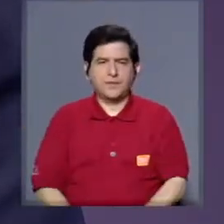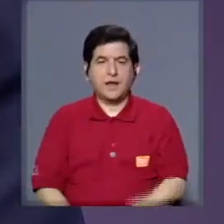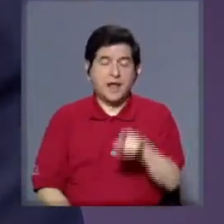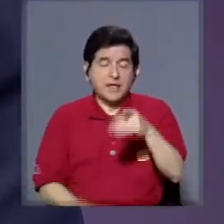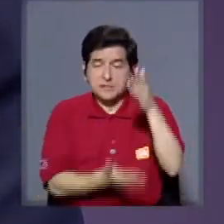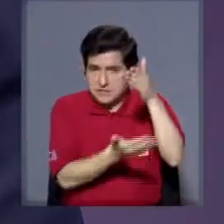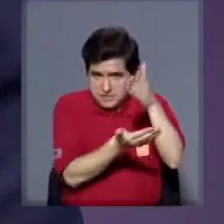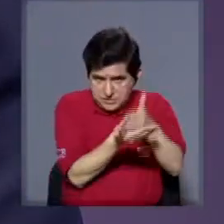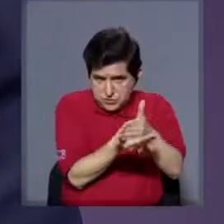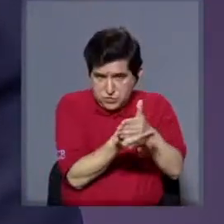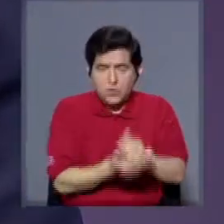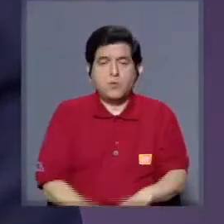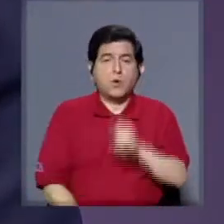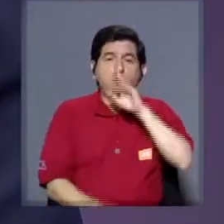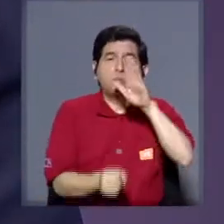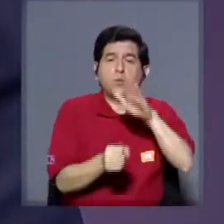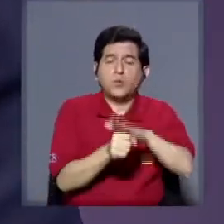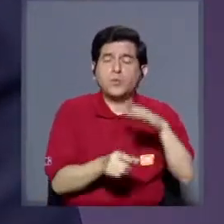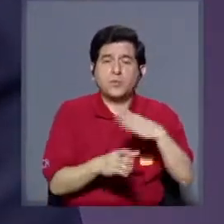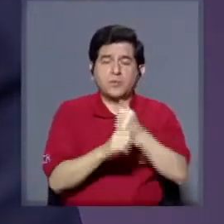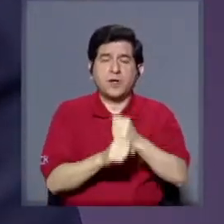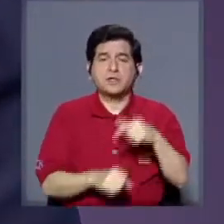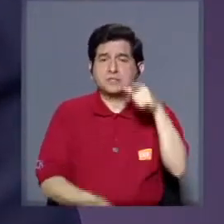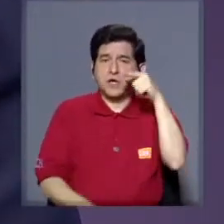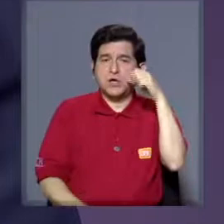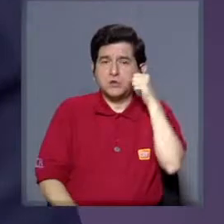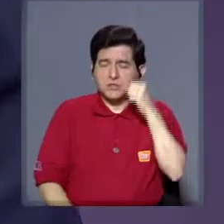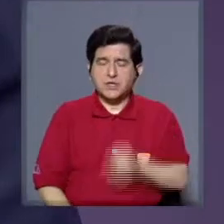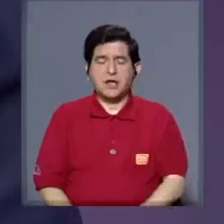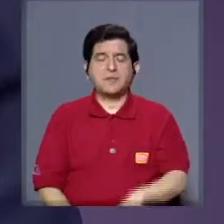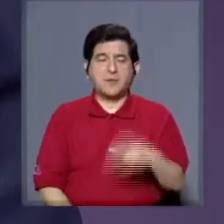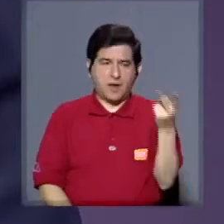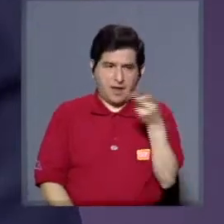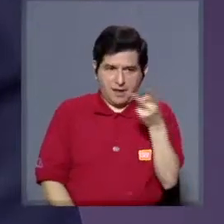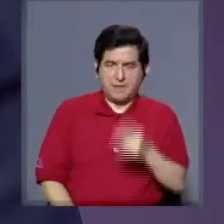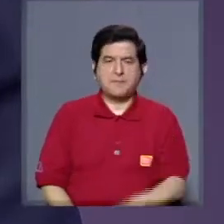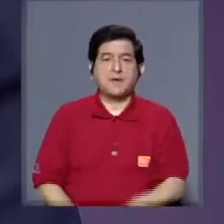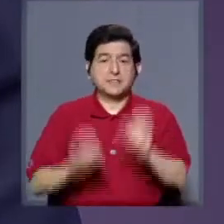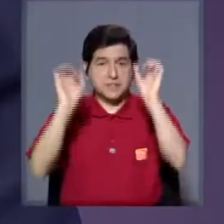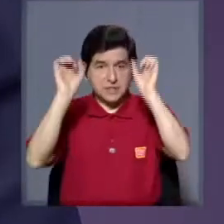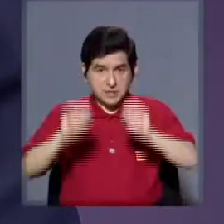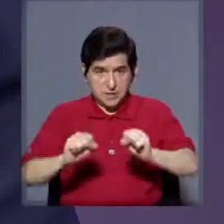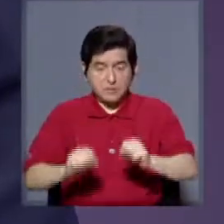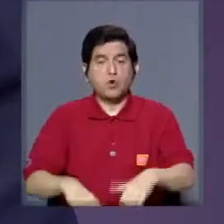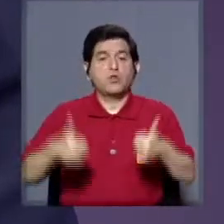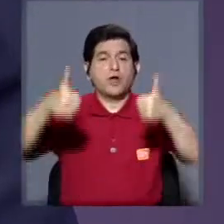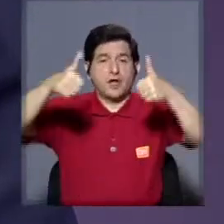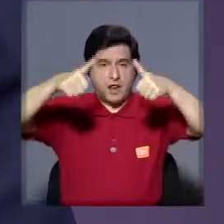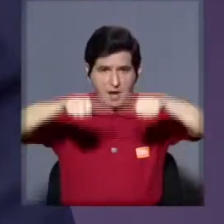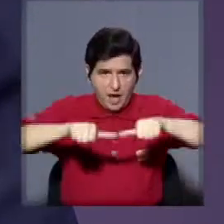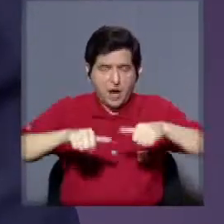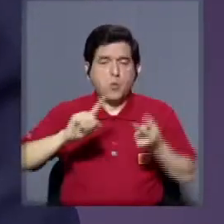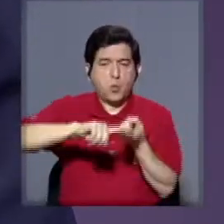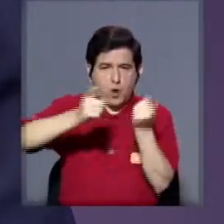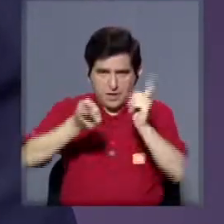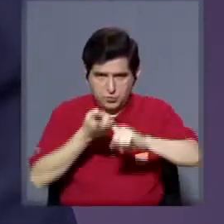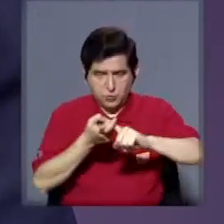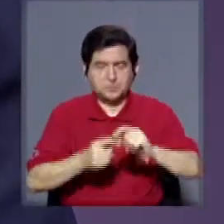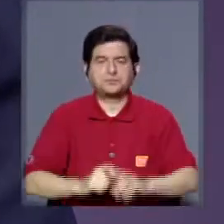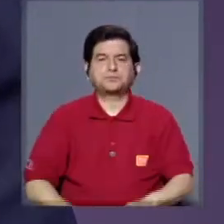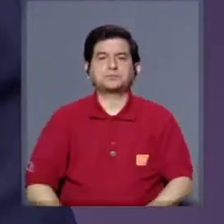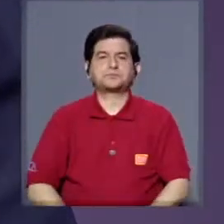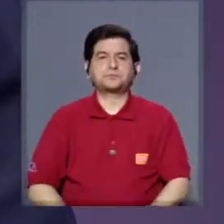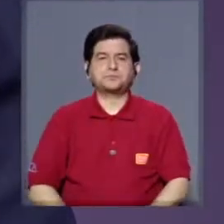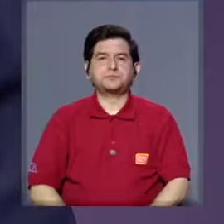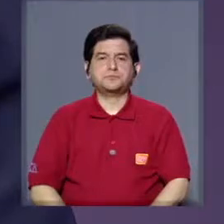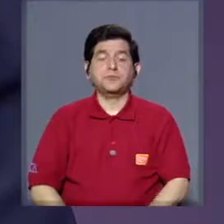pausa por la promesa que le hizo luis guillermo solís anahí aurora de poder llegar a un acuerdo amistoso este